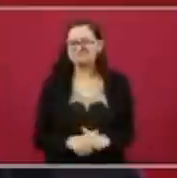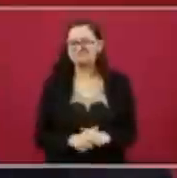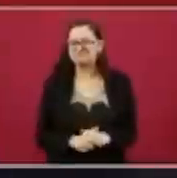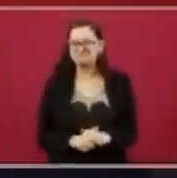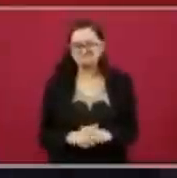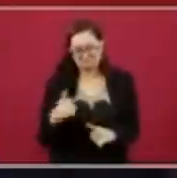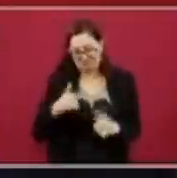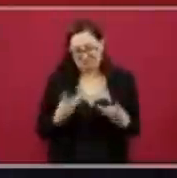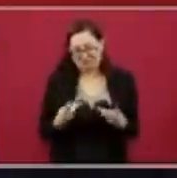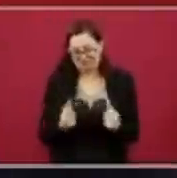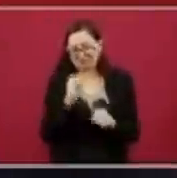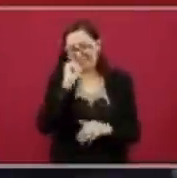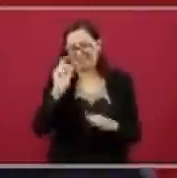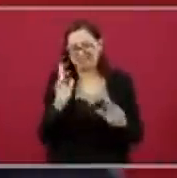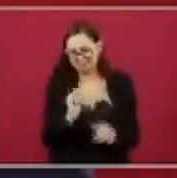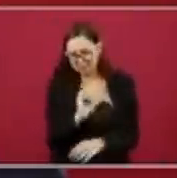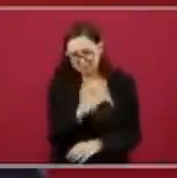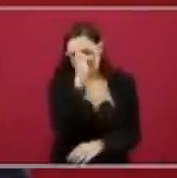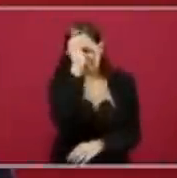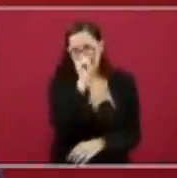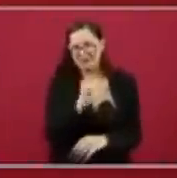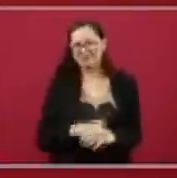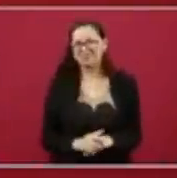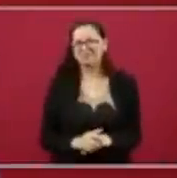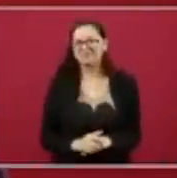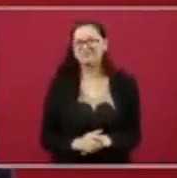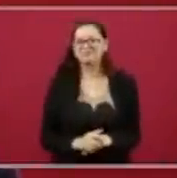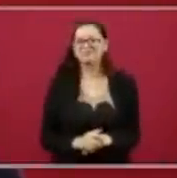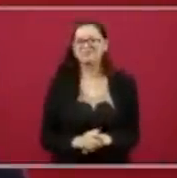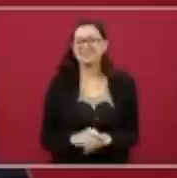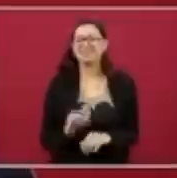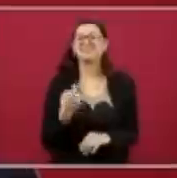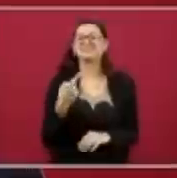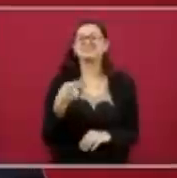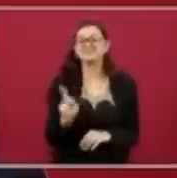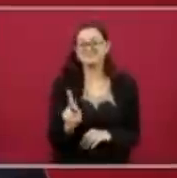Estoy de acuerdo. O sea, el asunto es